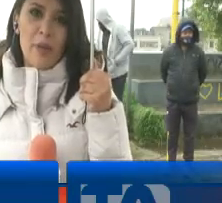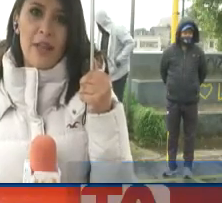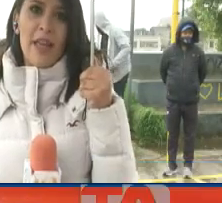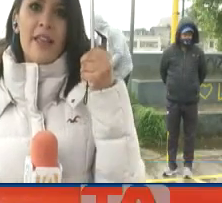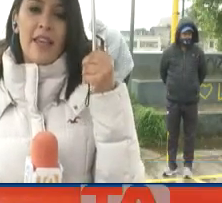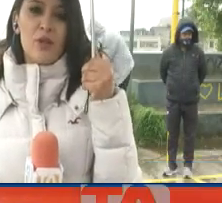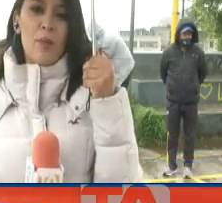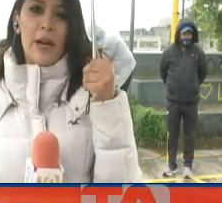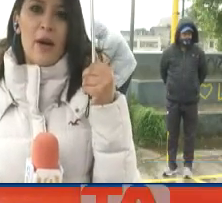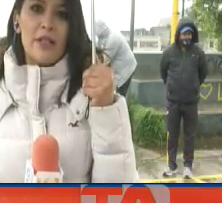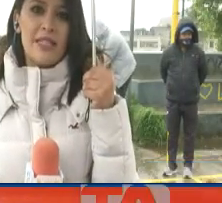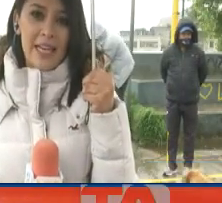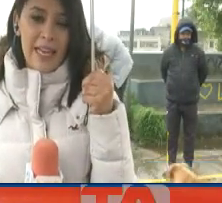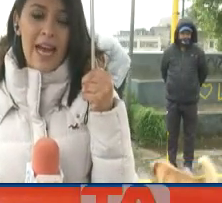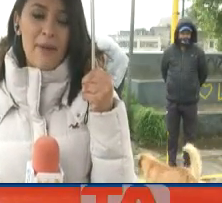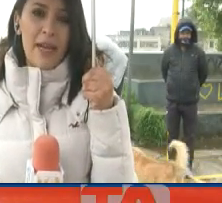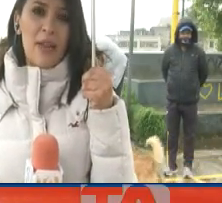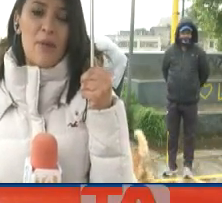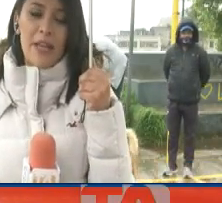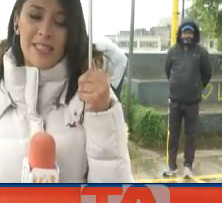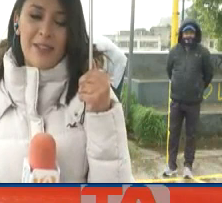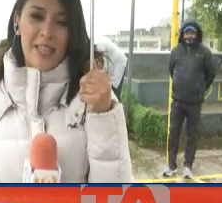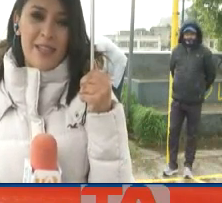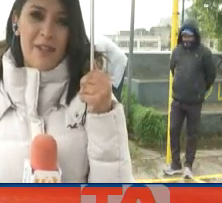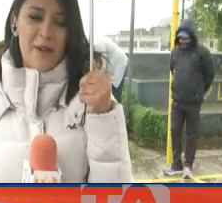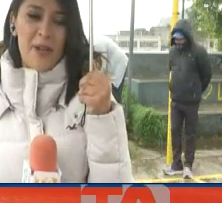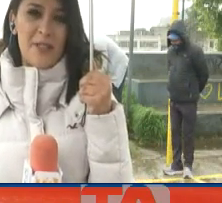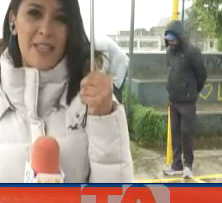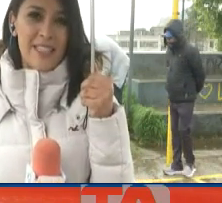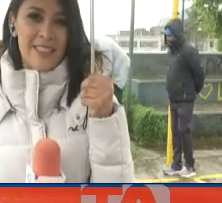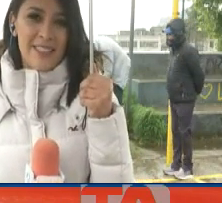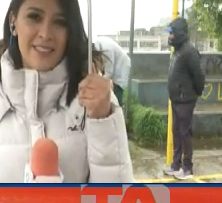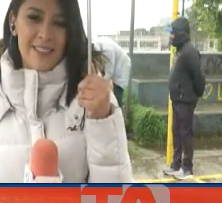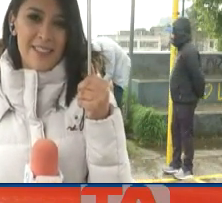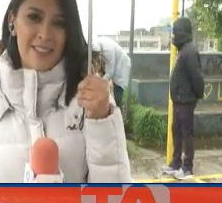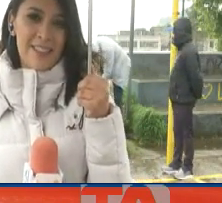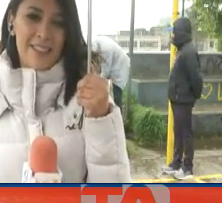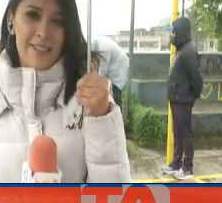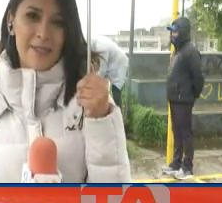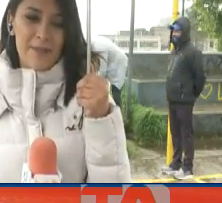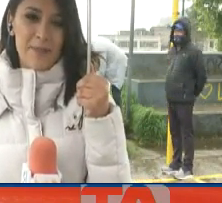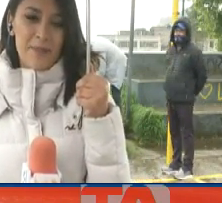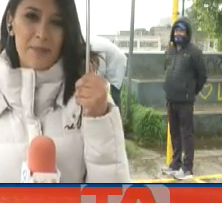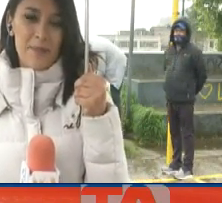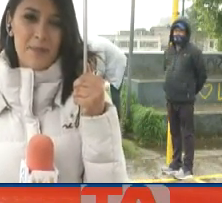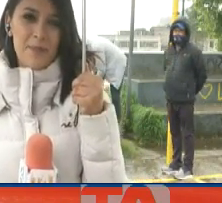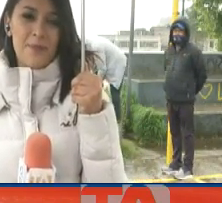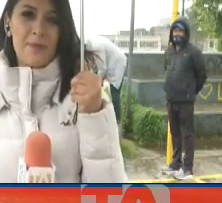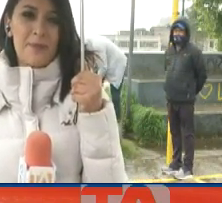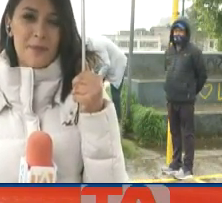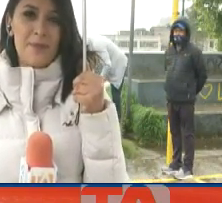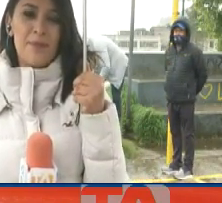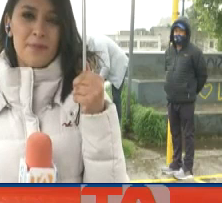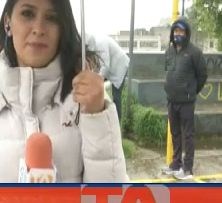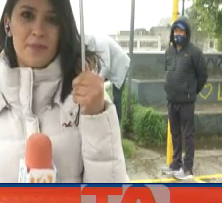no se olvide de su paraguas y salir abrigado porque hace bastante frío. Buenos días. Buenos días para ti también, Fer. Yo ya tengo mi